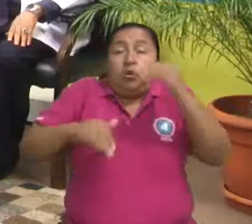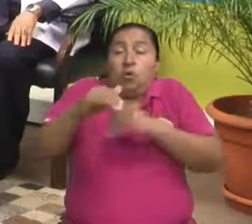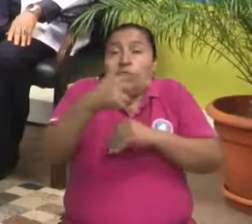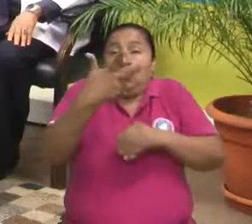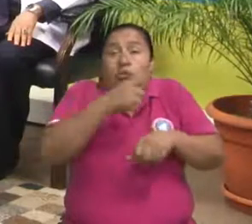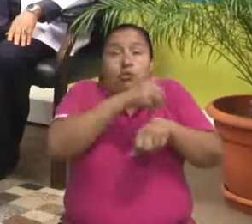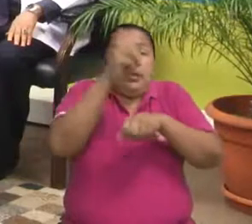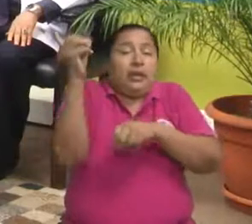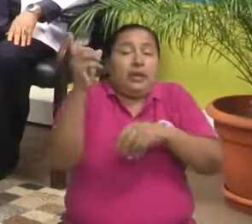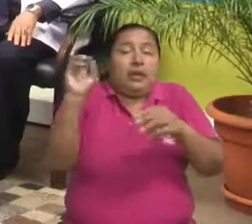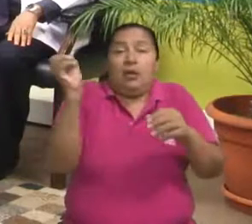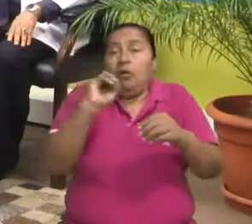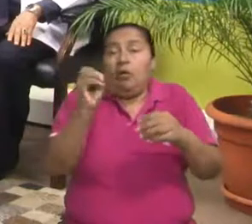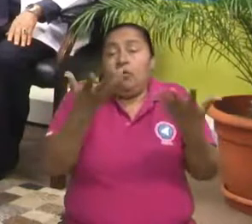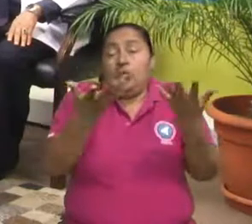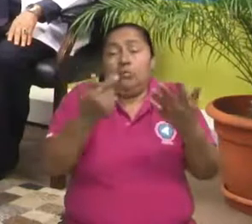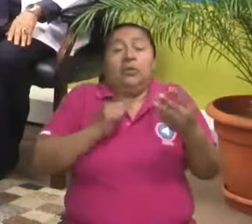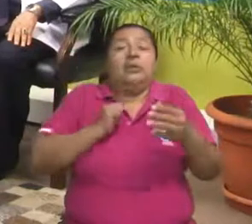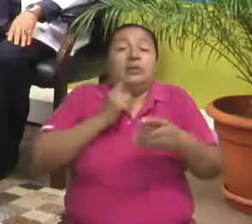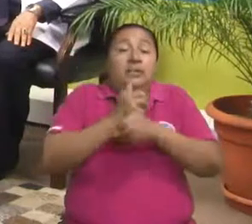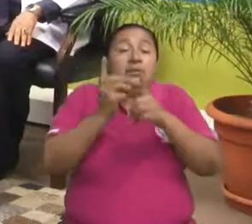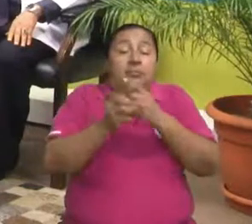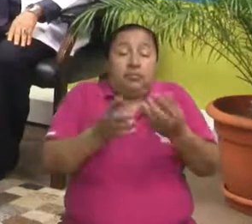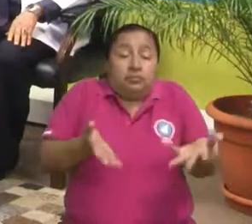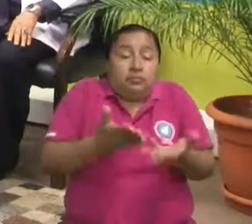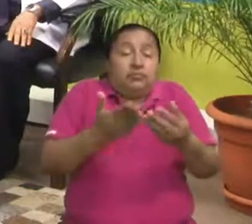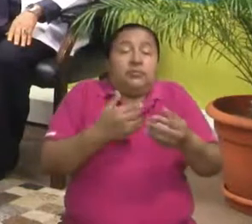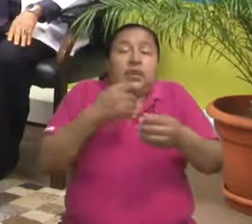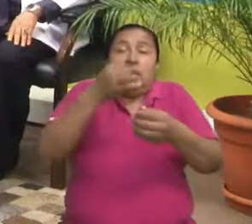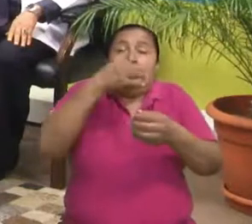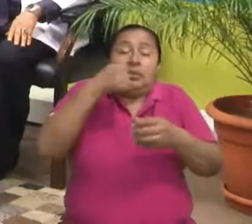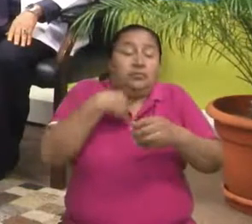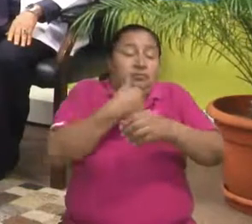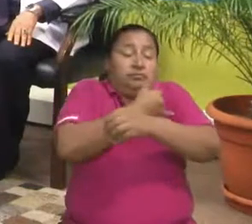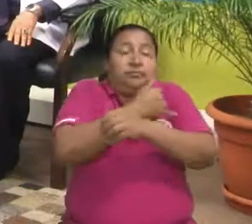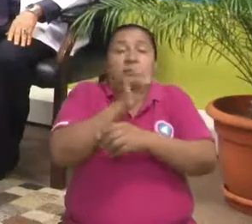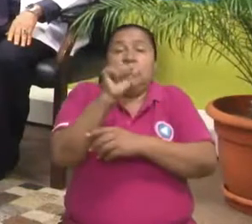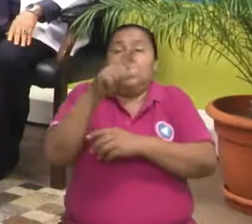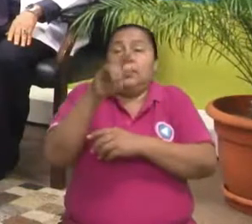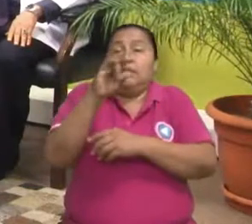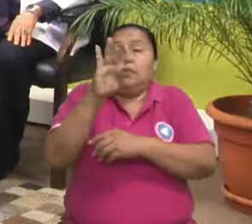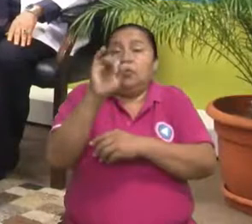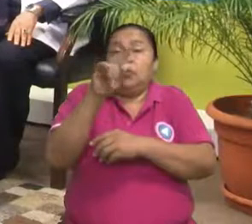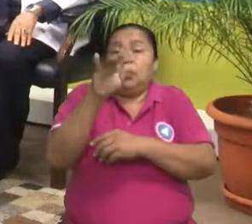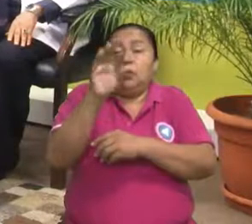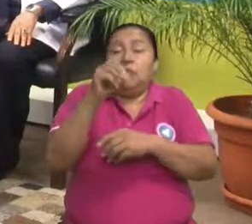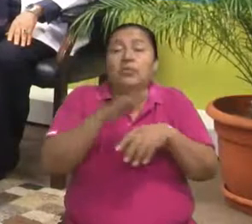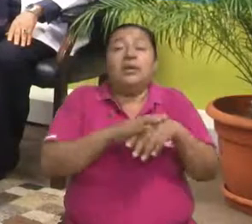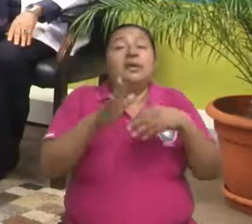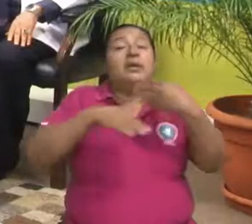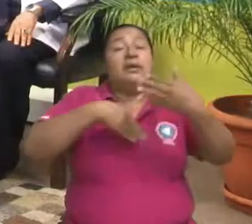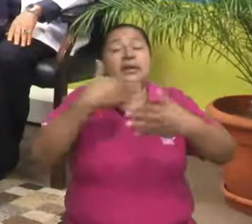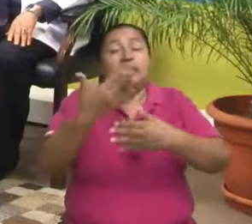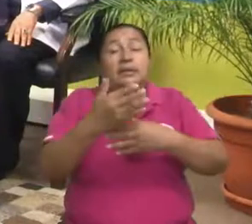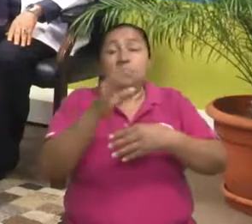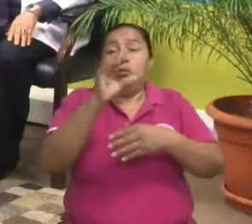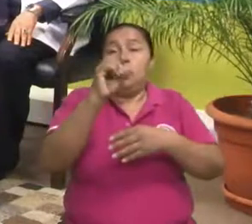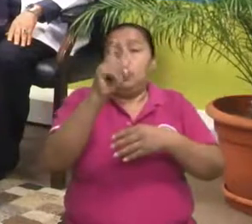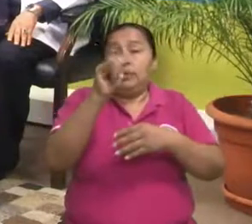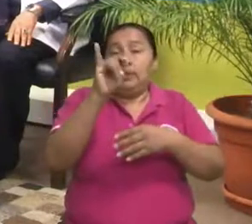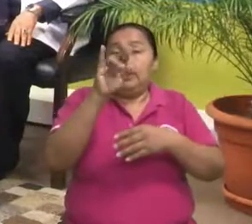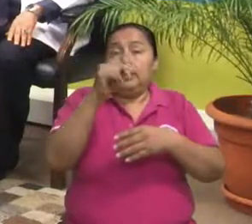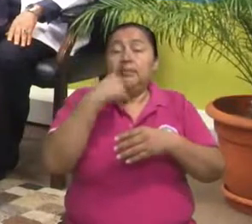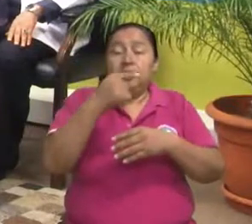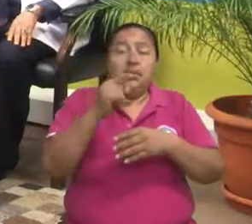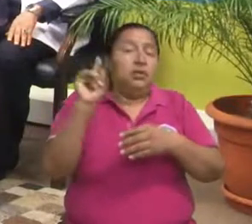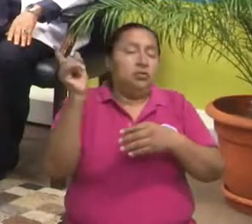8 días, hay que darle antibiótico ya al paciente, ¿verdad? Y en el caso de la otitis externa es